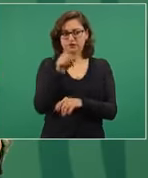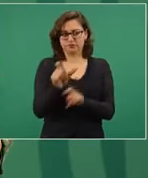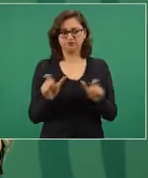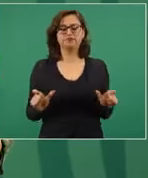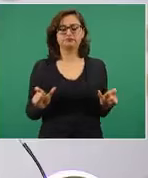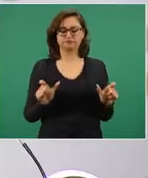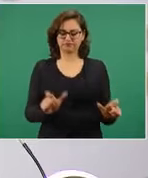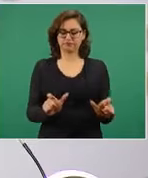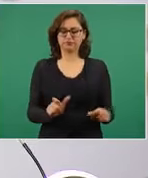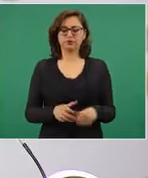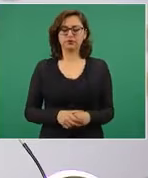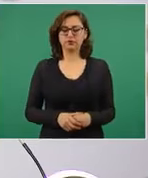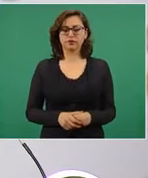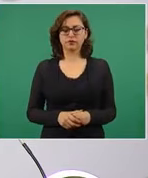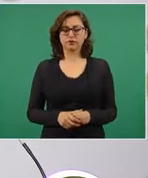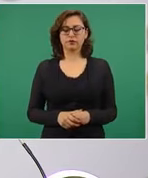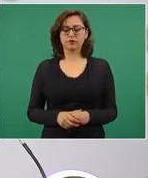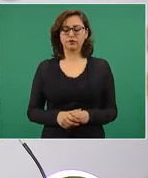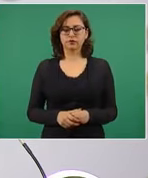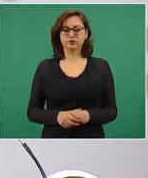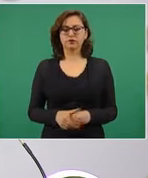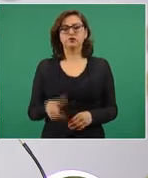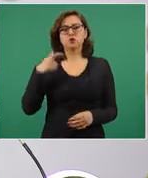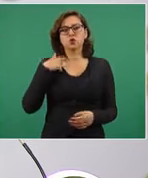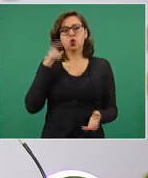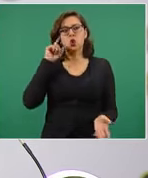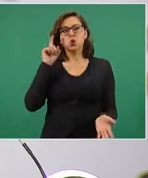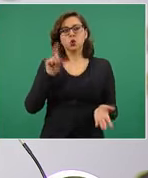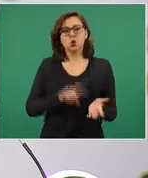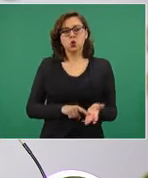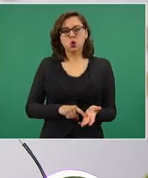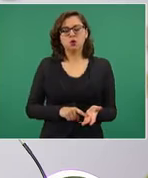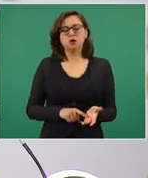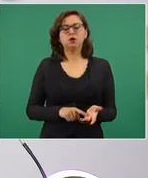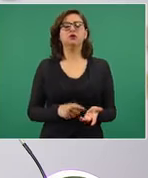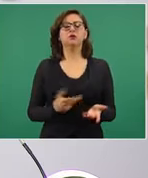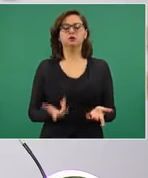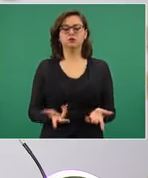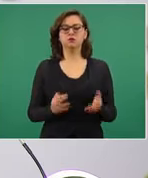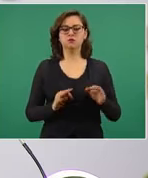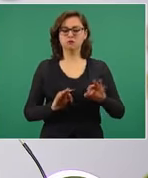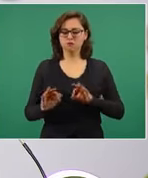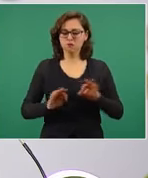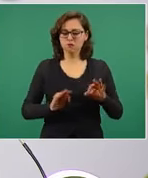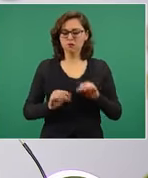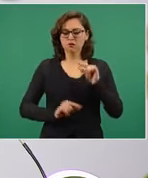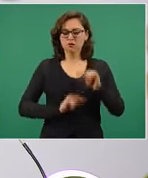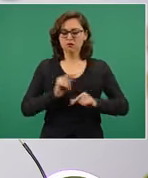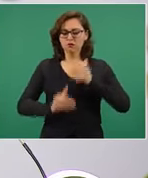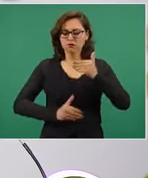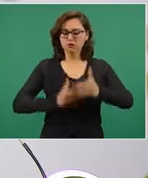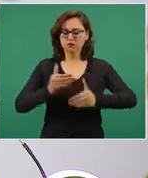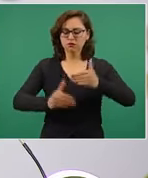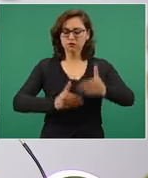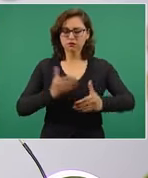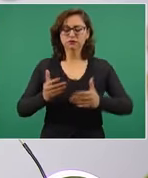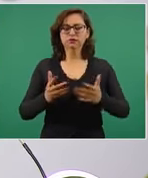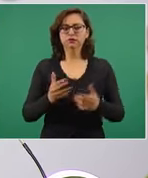y municiones. El trabajo que va a ir en aumento en cuanto a esta